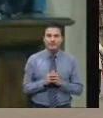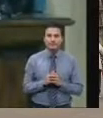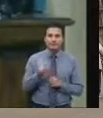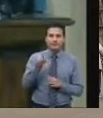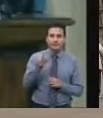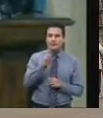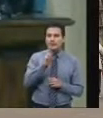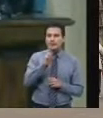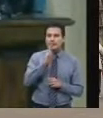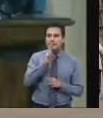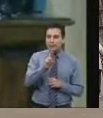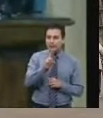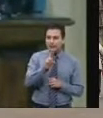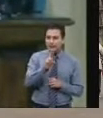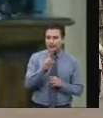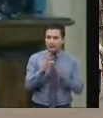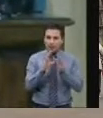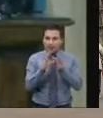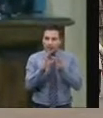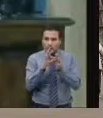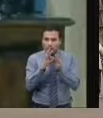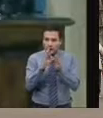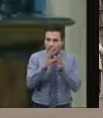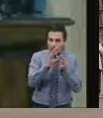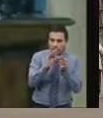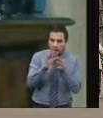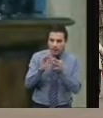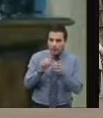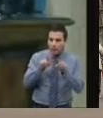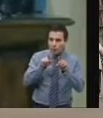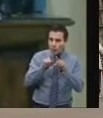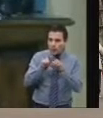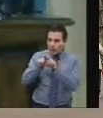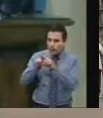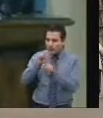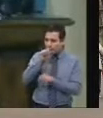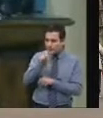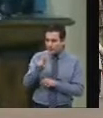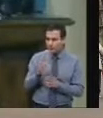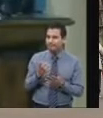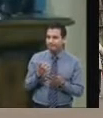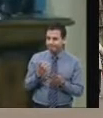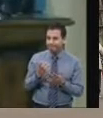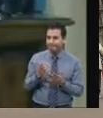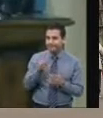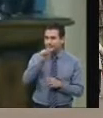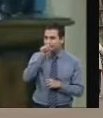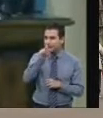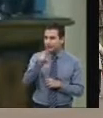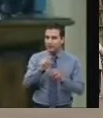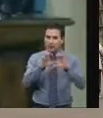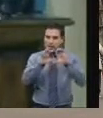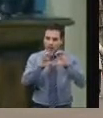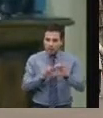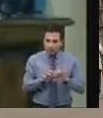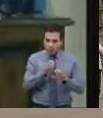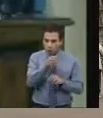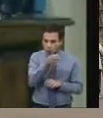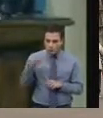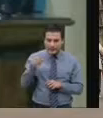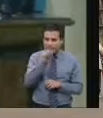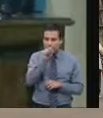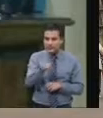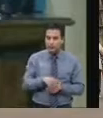sus respuestas con niveles de similitud bastante altos, tanto en el contenido de la respuesta como en la estructura del escrito, en el cual